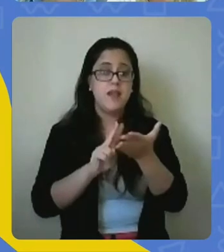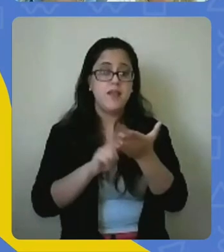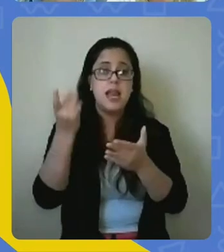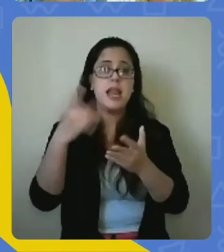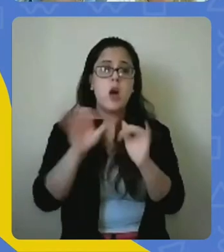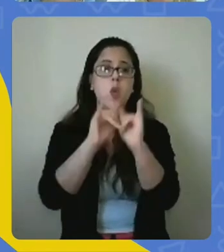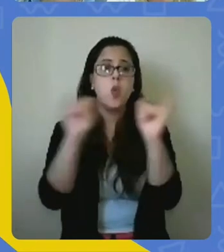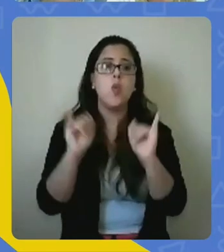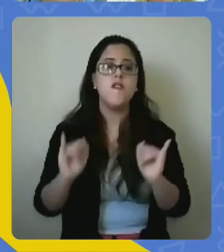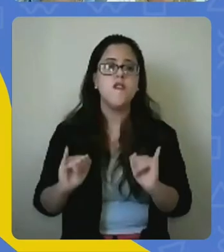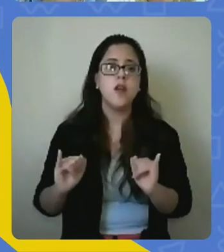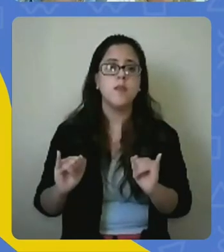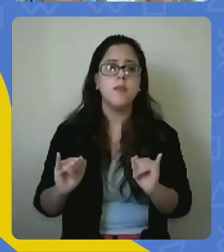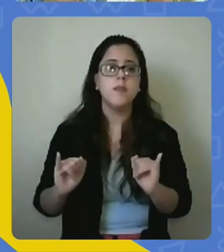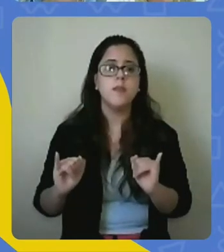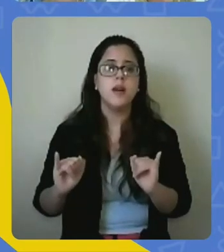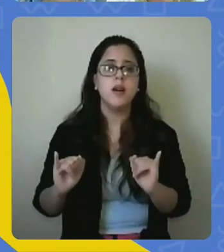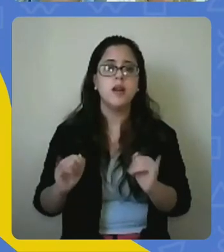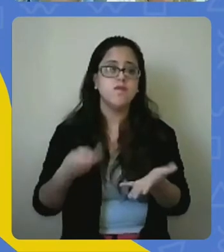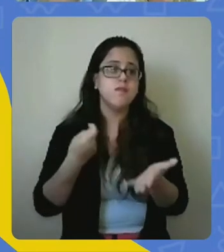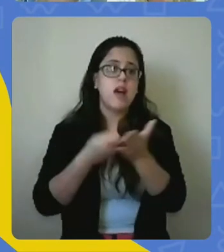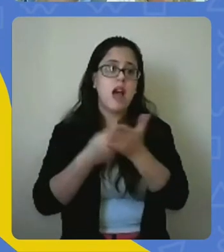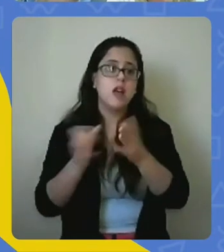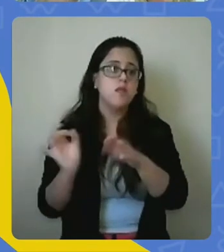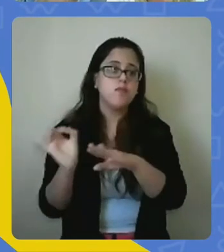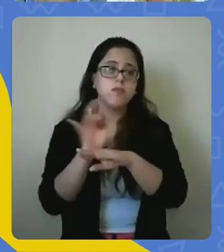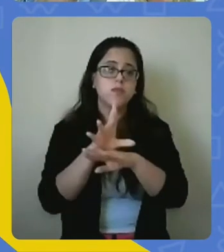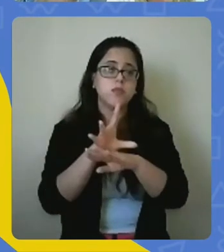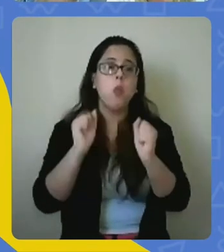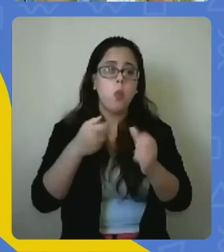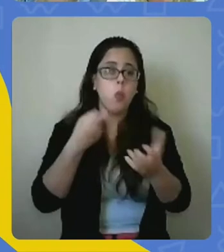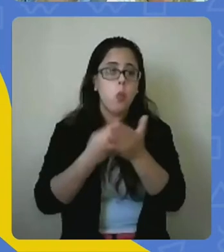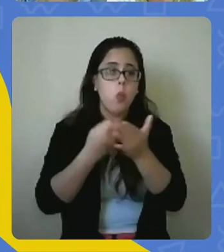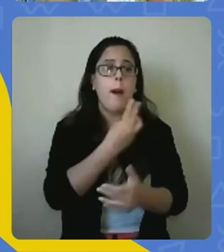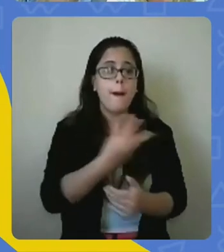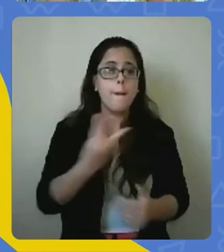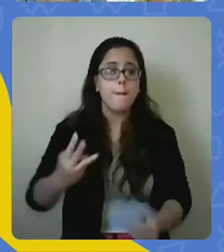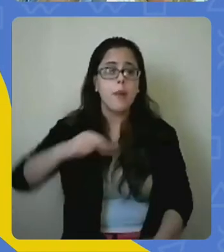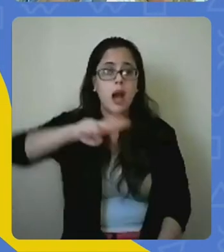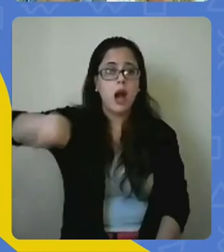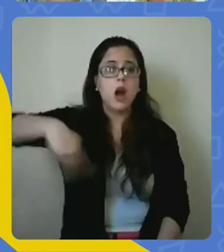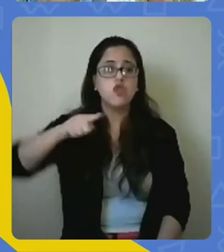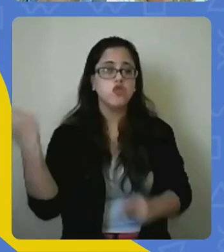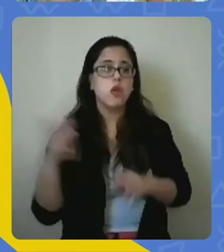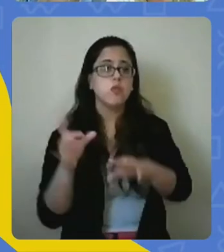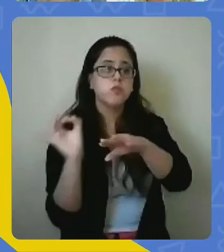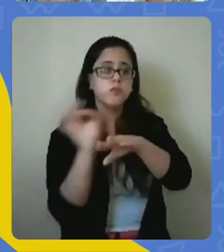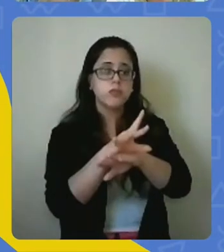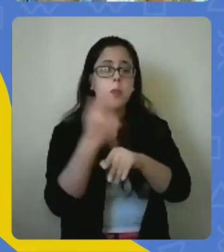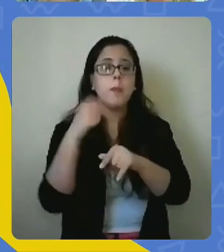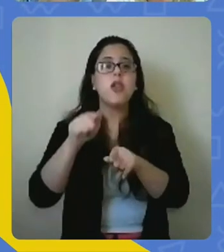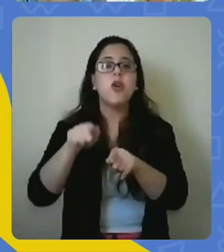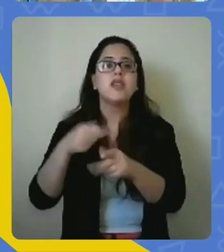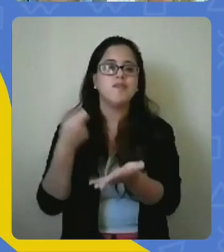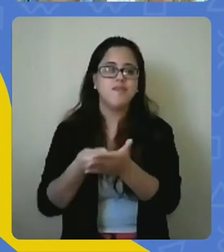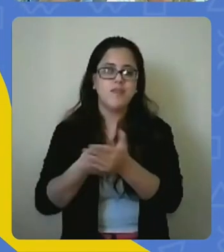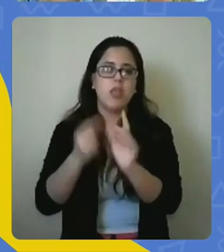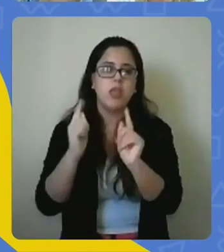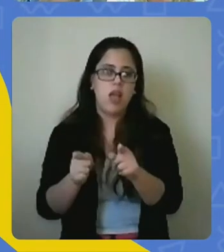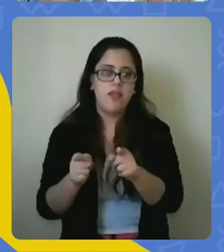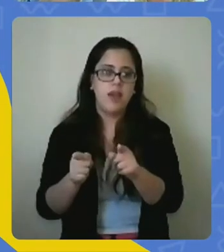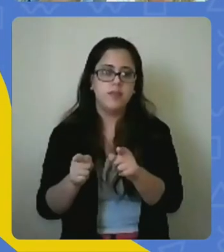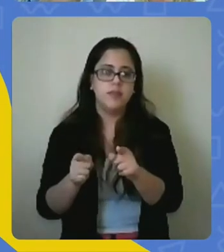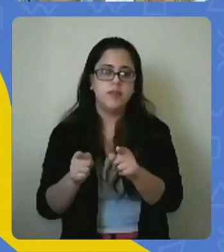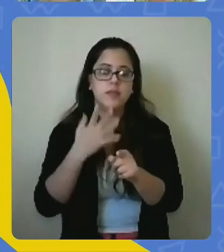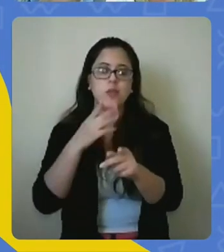es pagando el envío, ¿ya? Lo pueden comprar en nuestra página y nosotros se los enviamos, pero ese costo es por pagar, ¿ya? Porque es muy